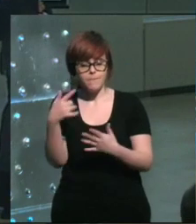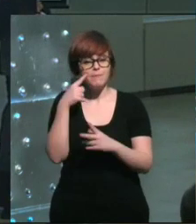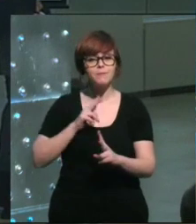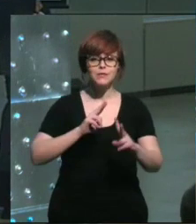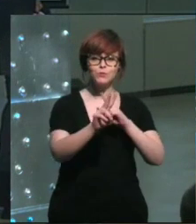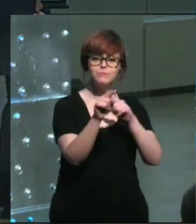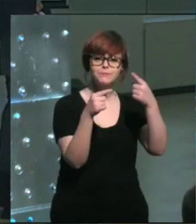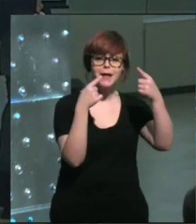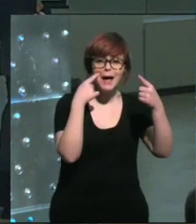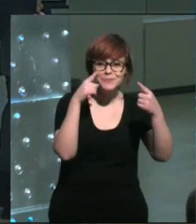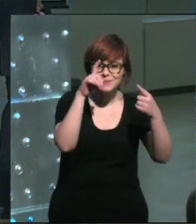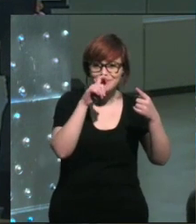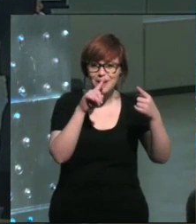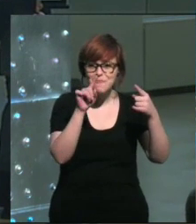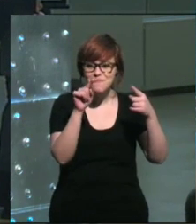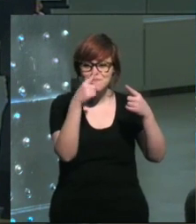¿Recuérdame la primera?